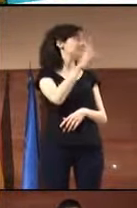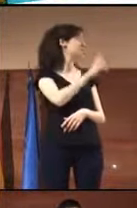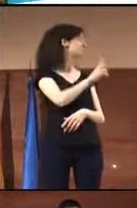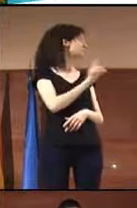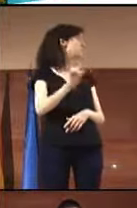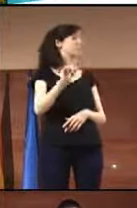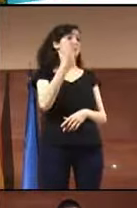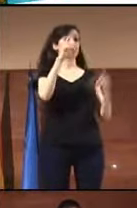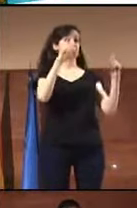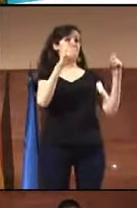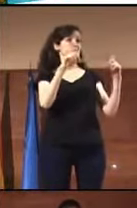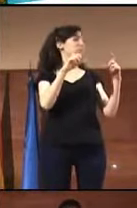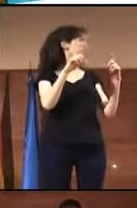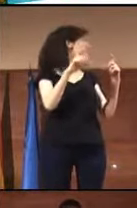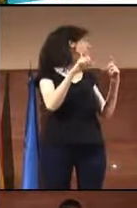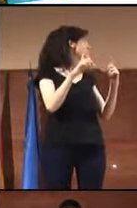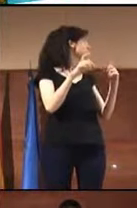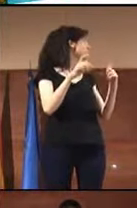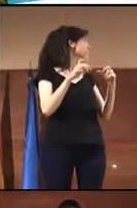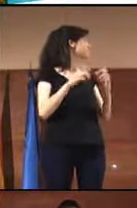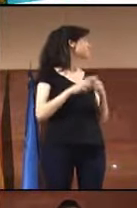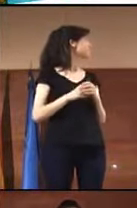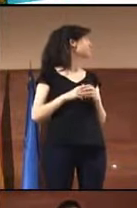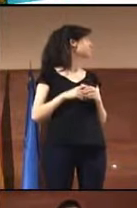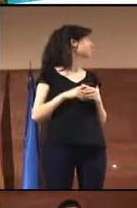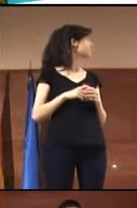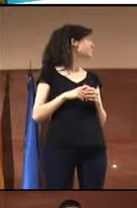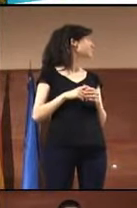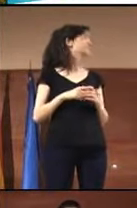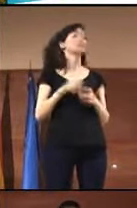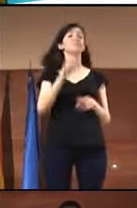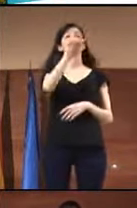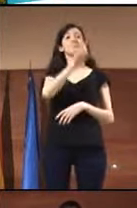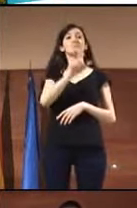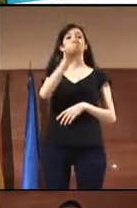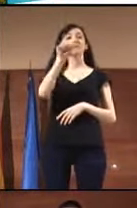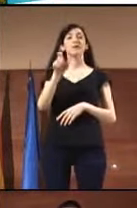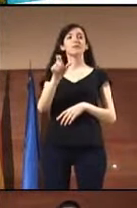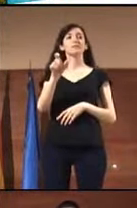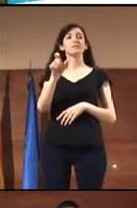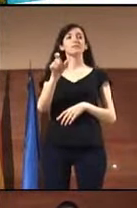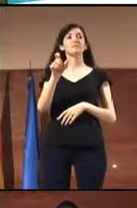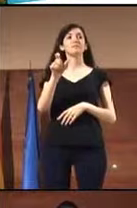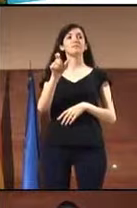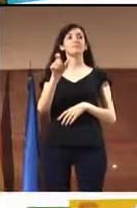fotografía, además nos puede ser de bastante utilidad en personas que tengan un tono